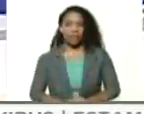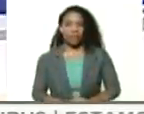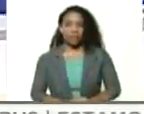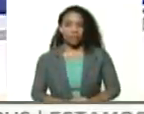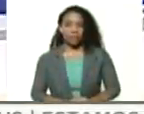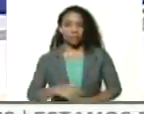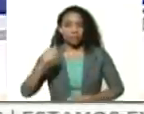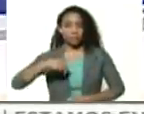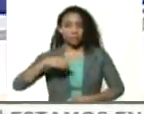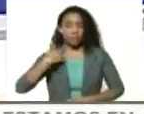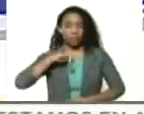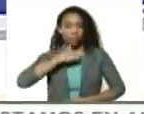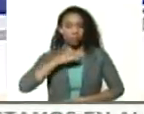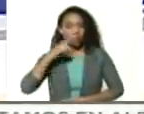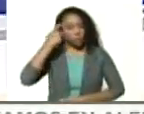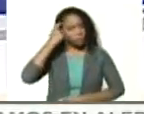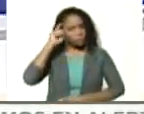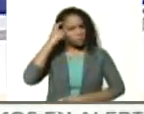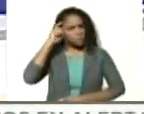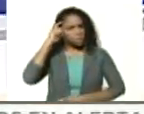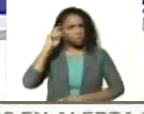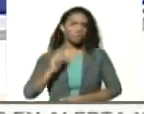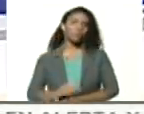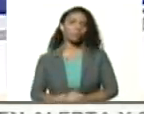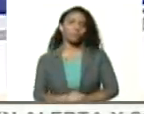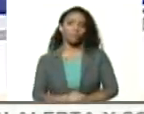Hoy estamos recordando,